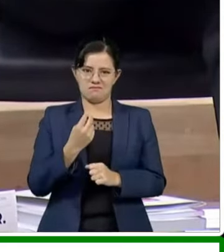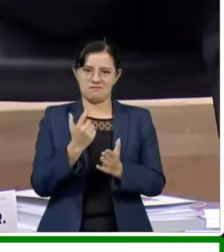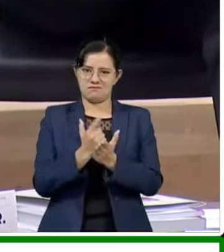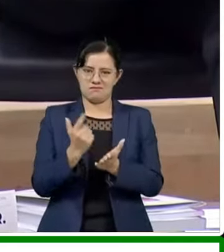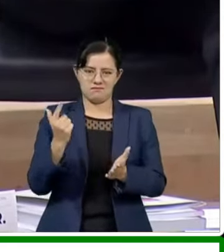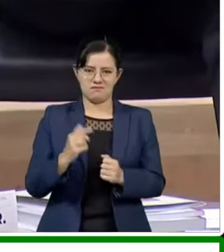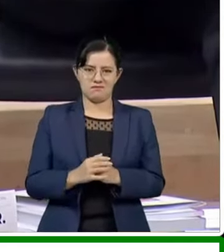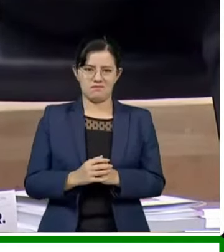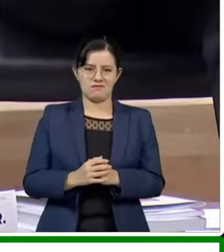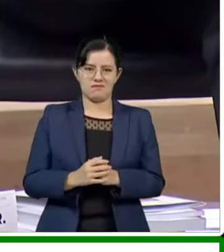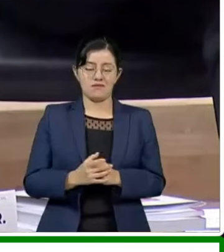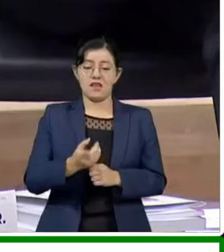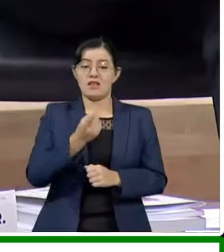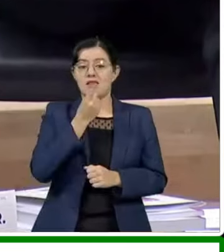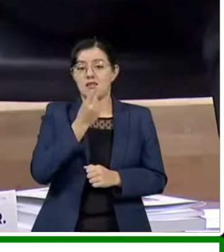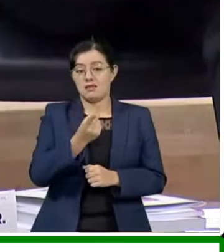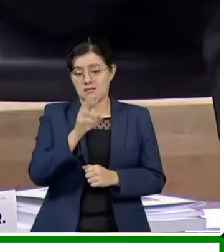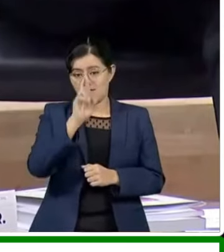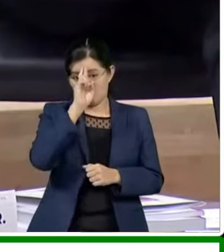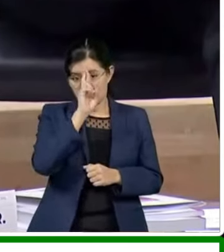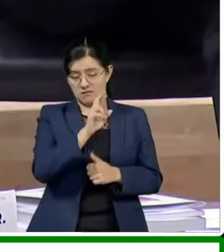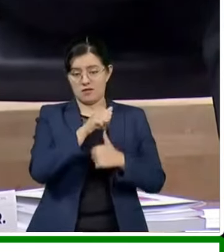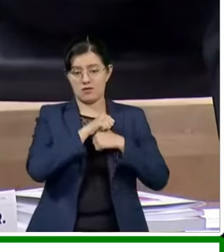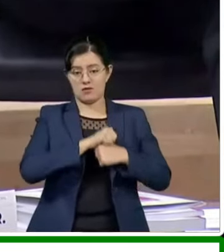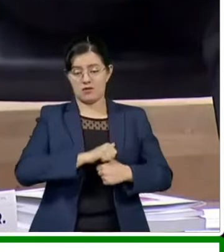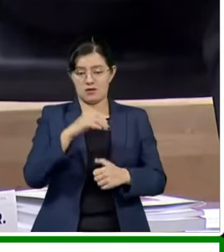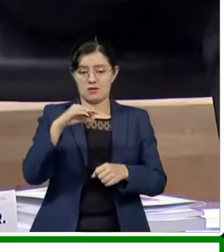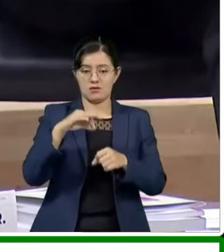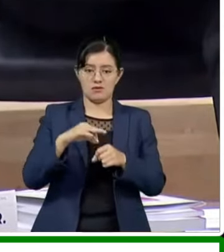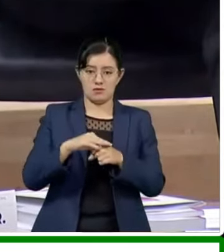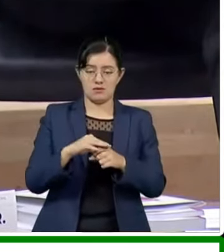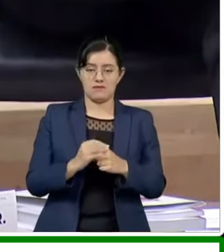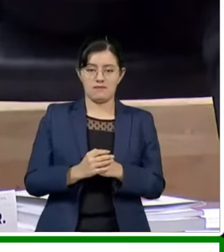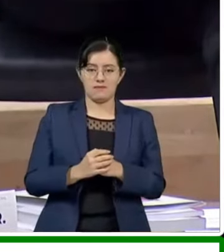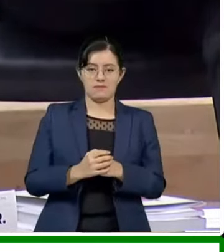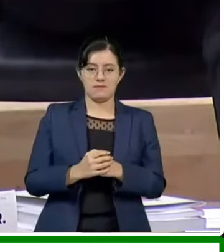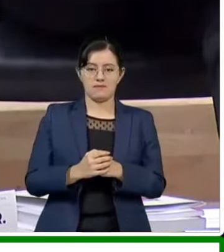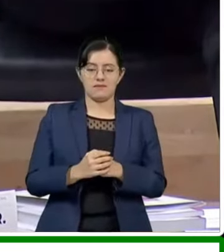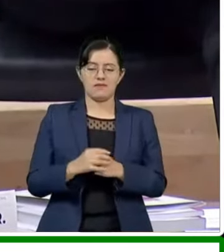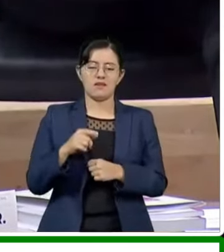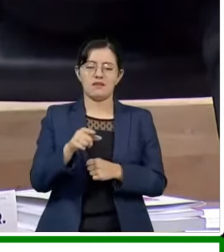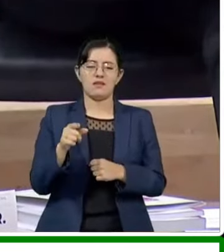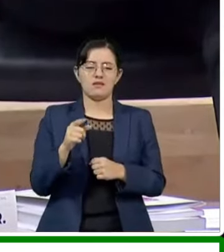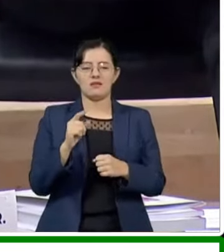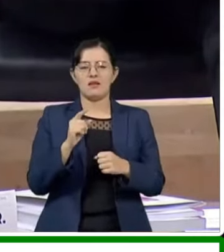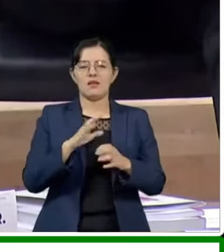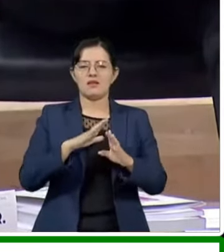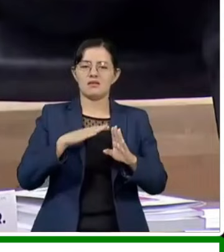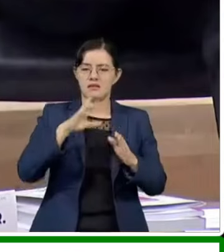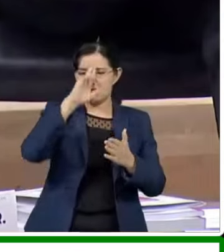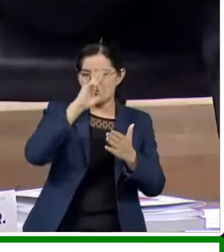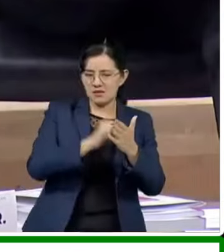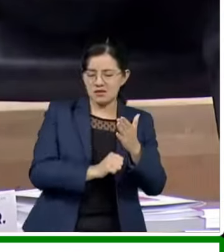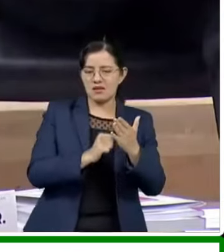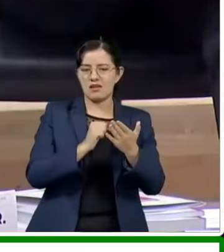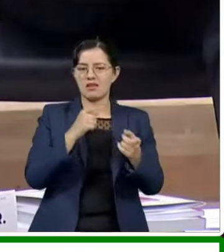muy grave. Dicen respetar el órgano electoral y a la autoridad y al árbitro, y lo vulneran, lo golpetean,